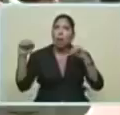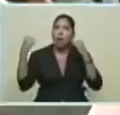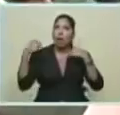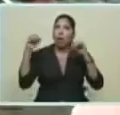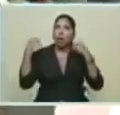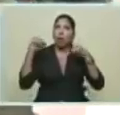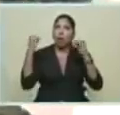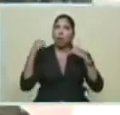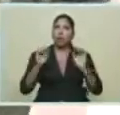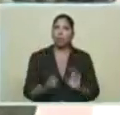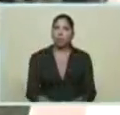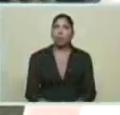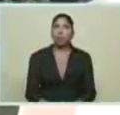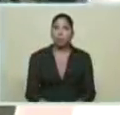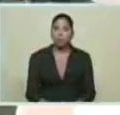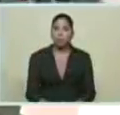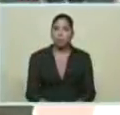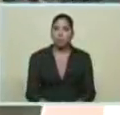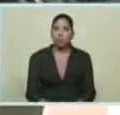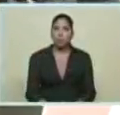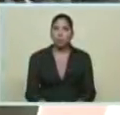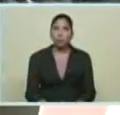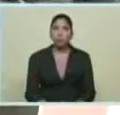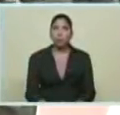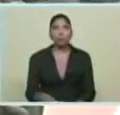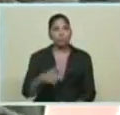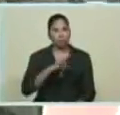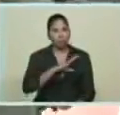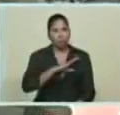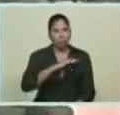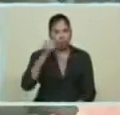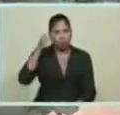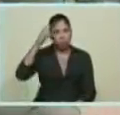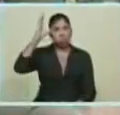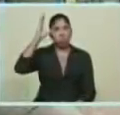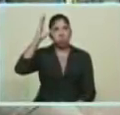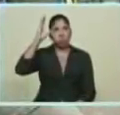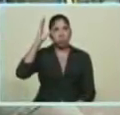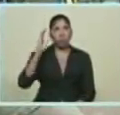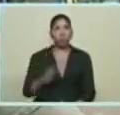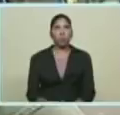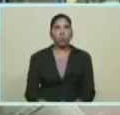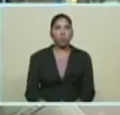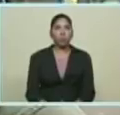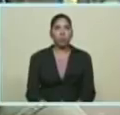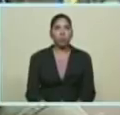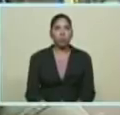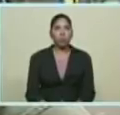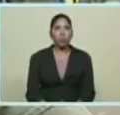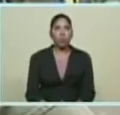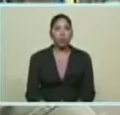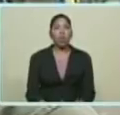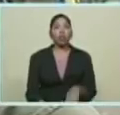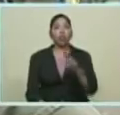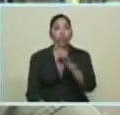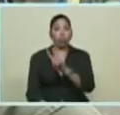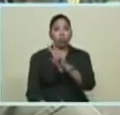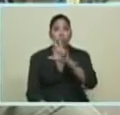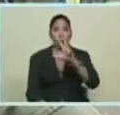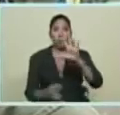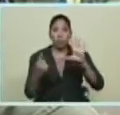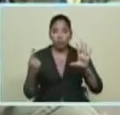en escena de nuestra doctrina, de nuestra capacidad operativa. De estos 236,